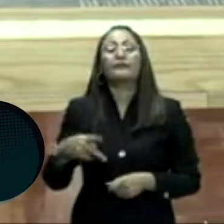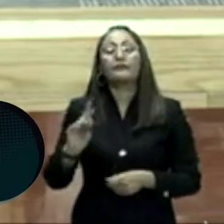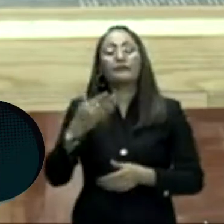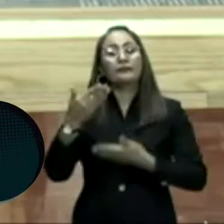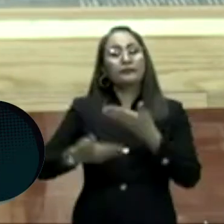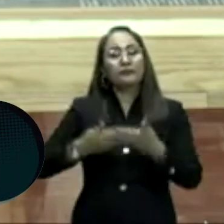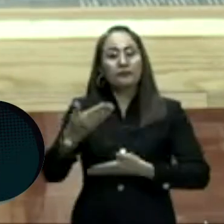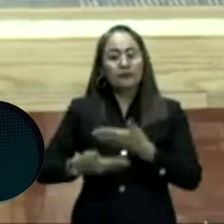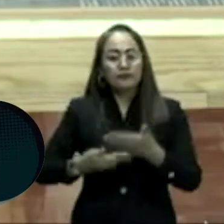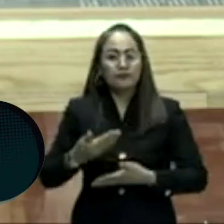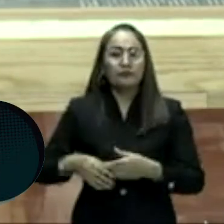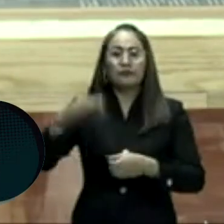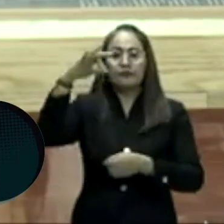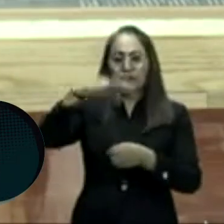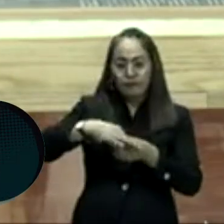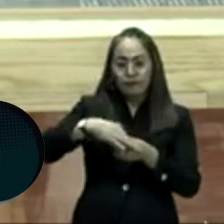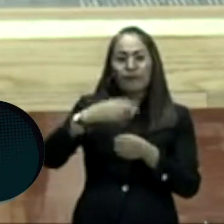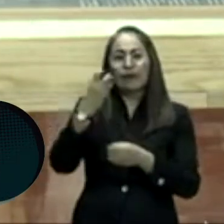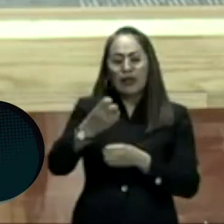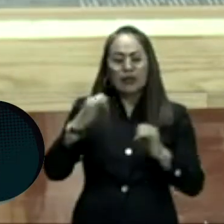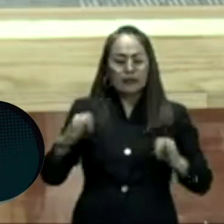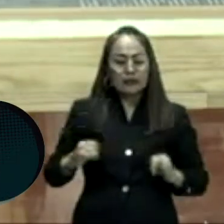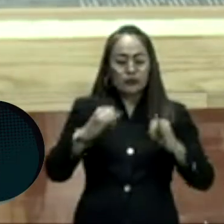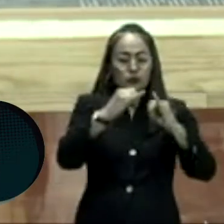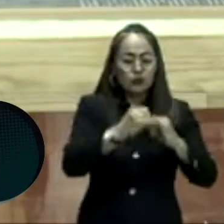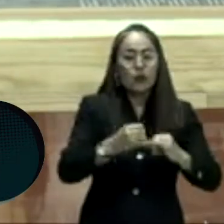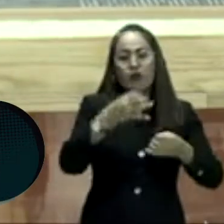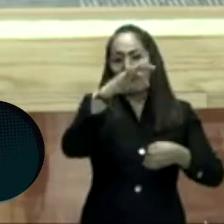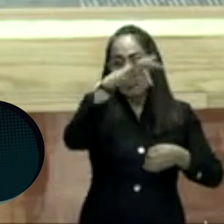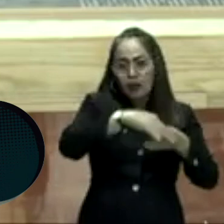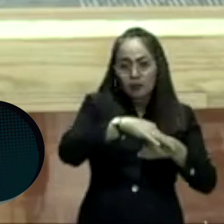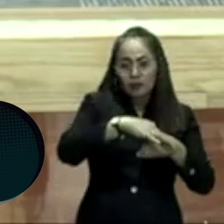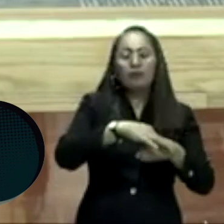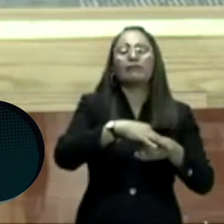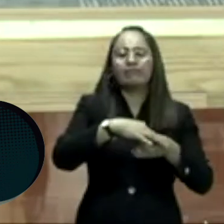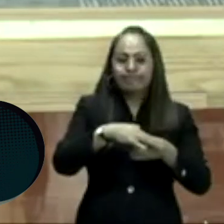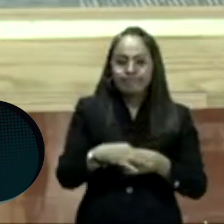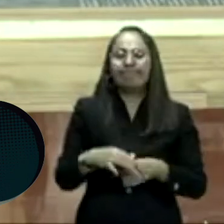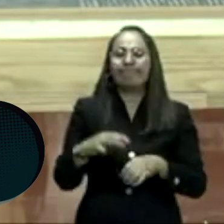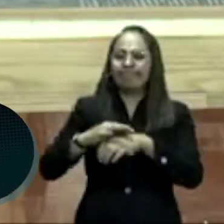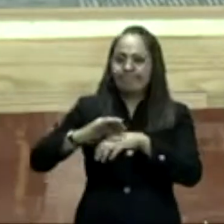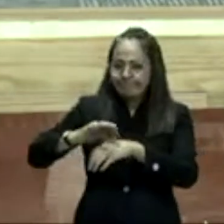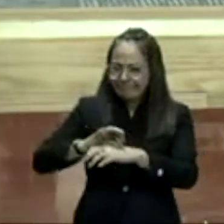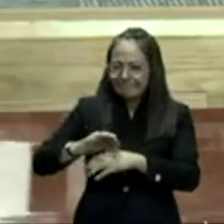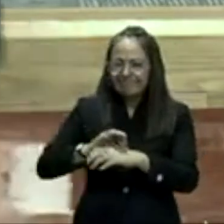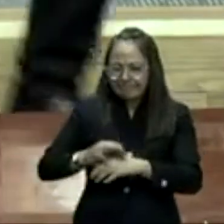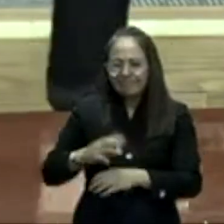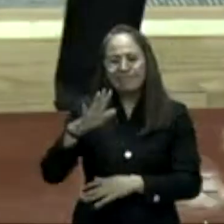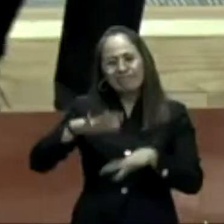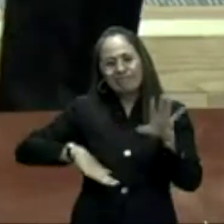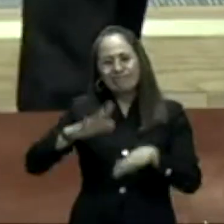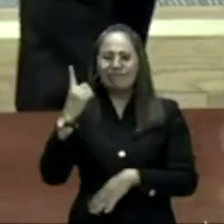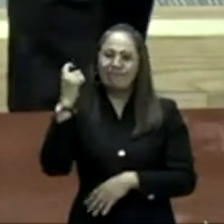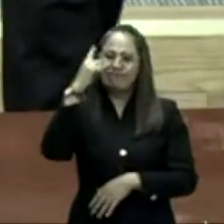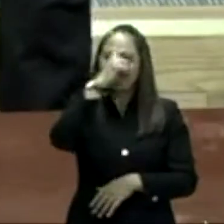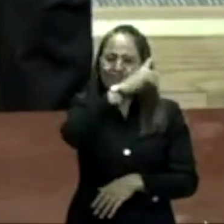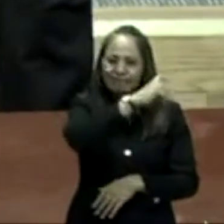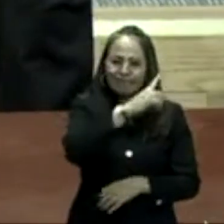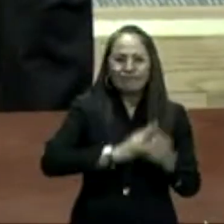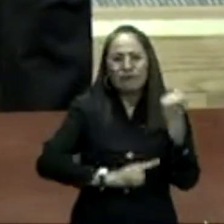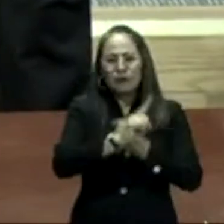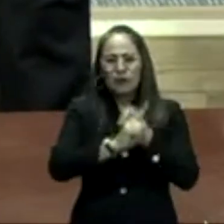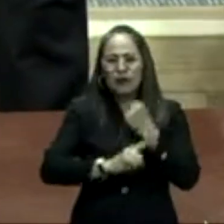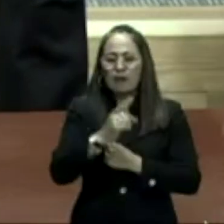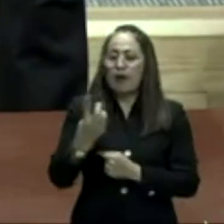también ha significado para las instituciones electorales la confirmación de una realidad adversa, y es que desde hace al menos 3